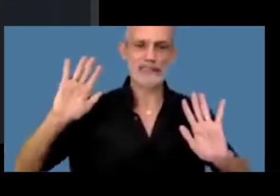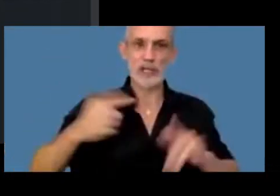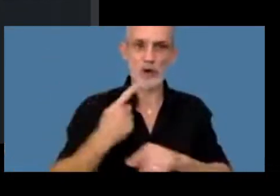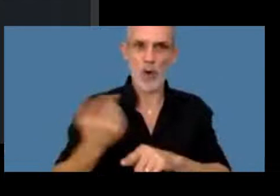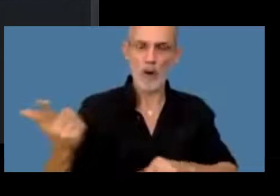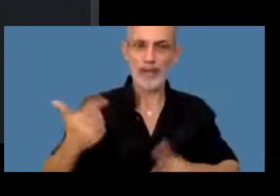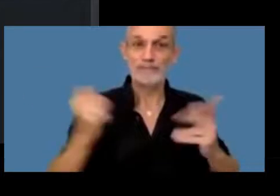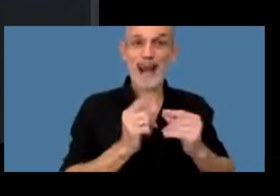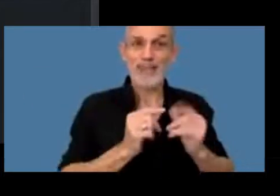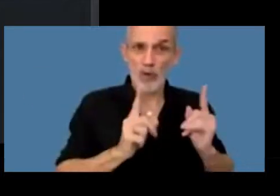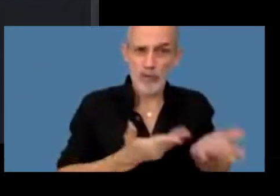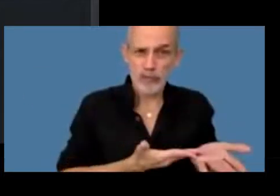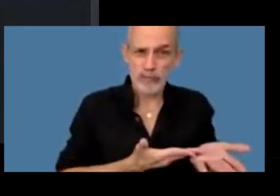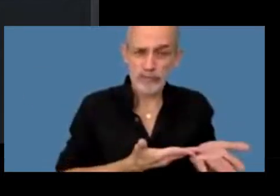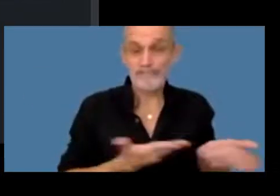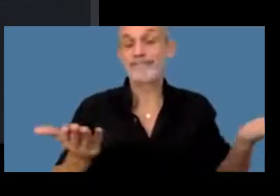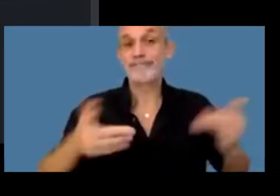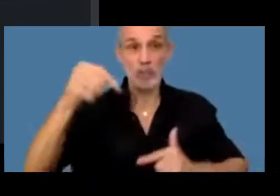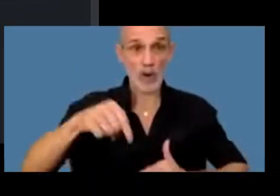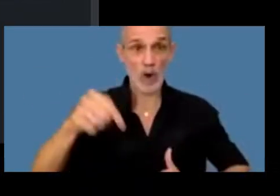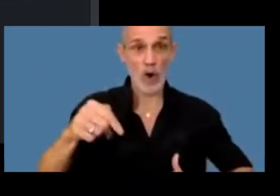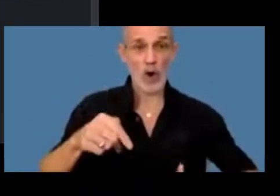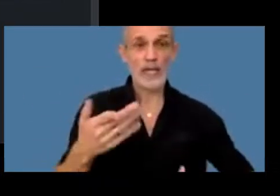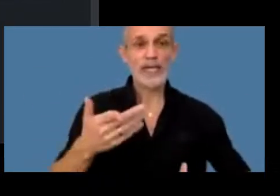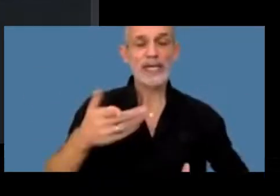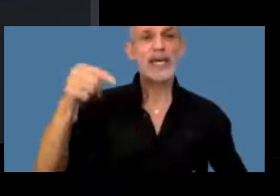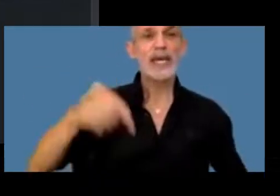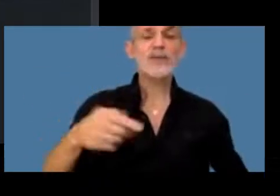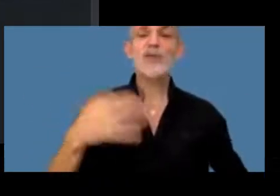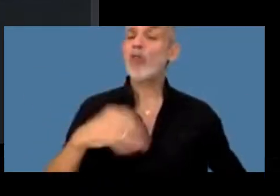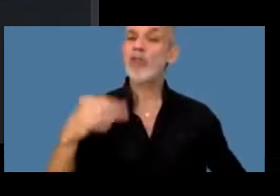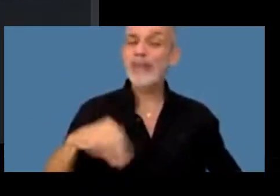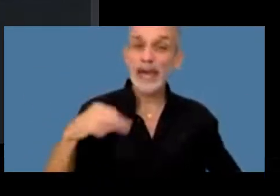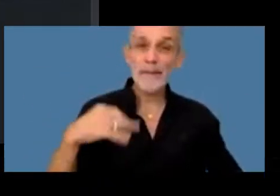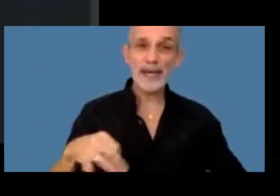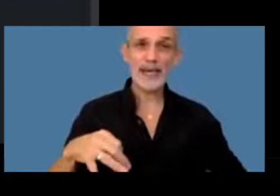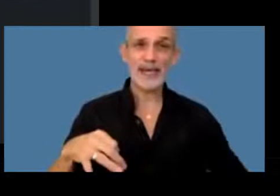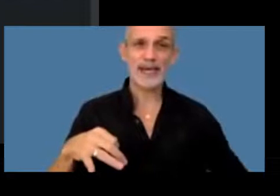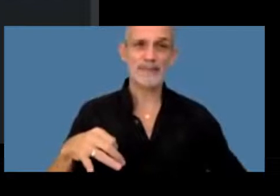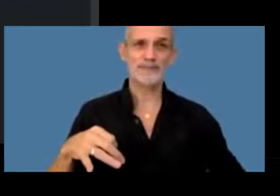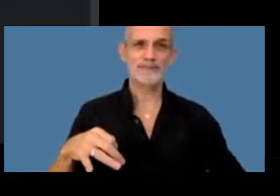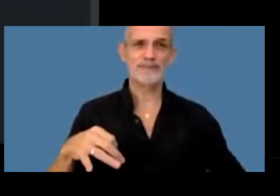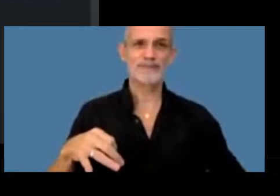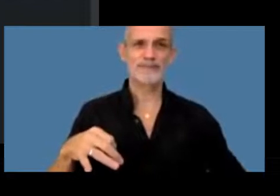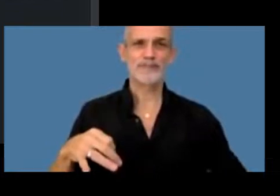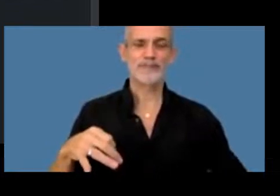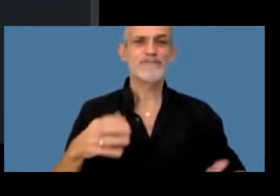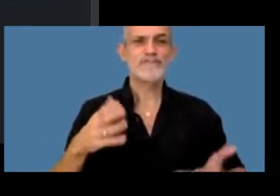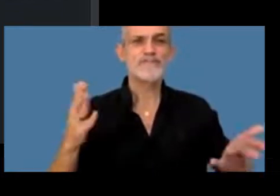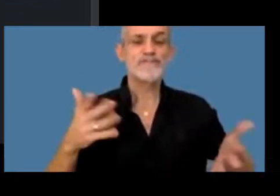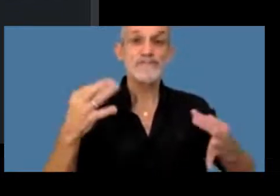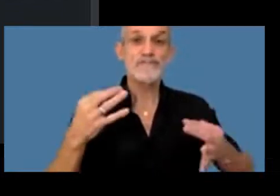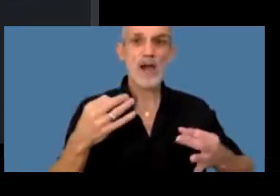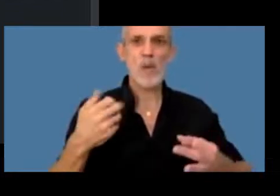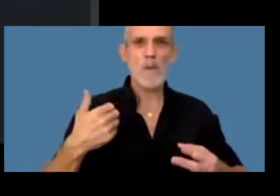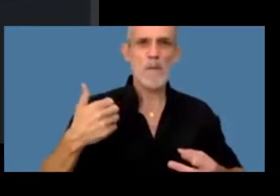inexplicablemente. Hoy esto debería, digamos, aplicarse en un país con un plan de